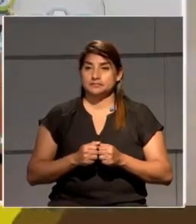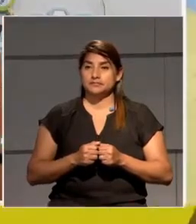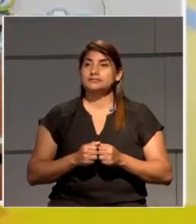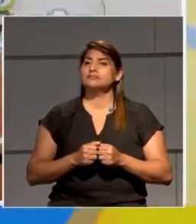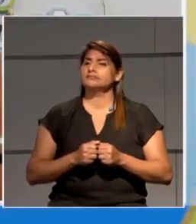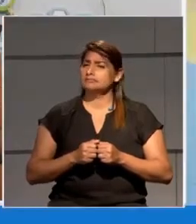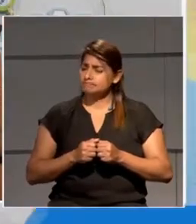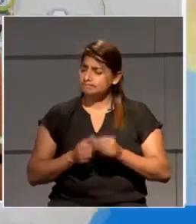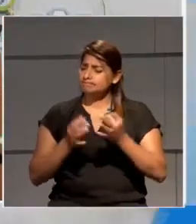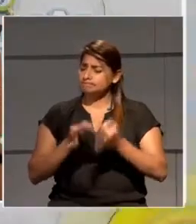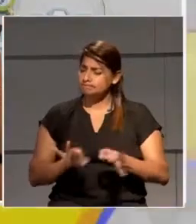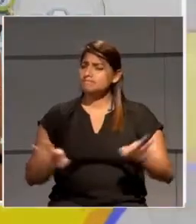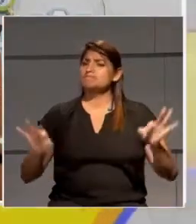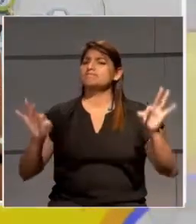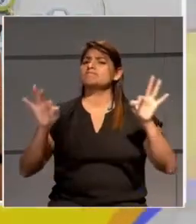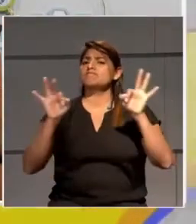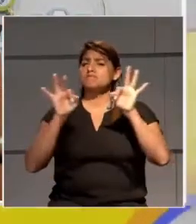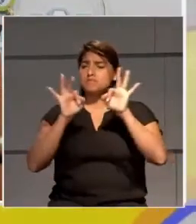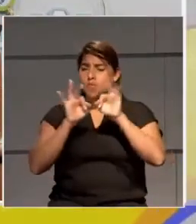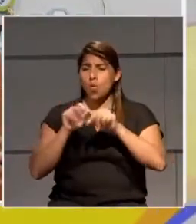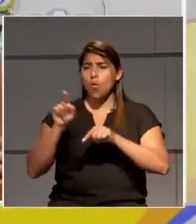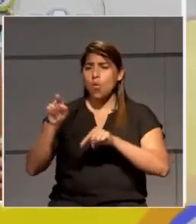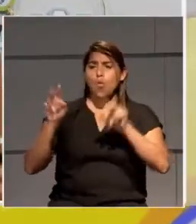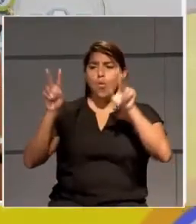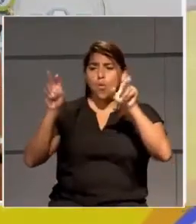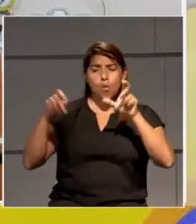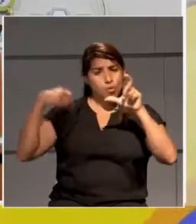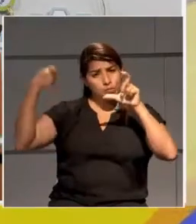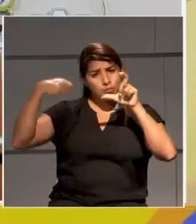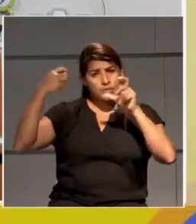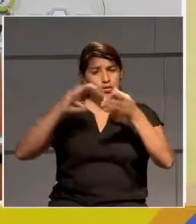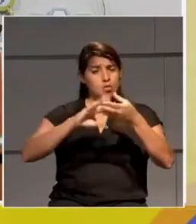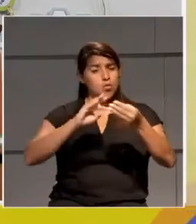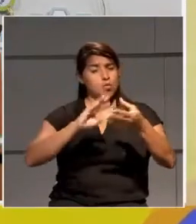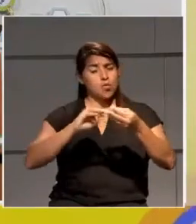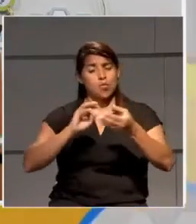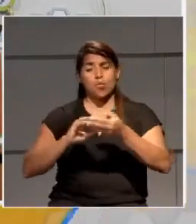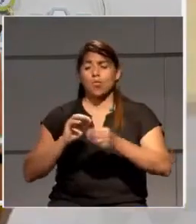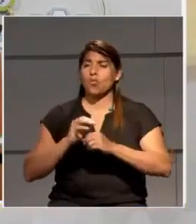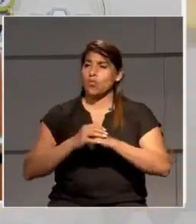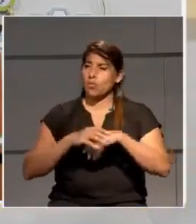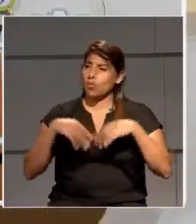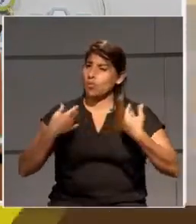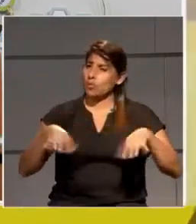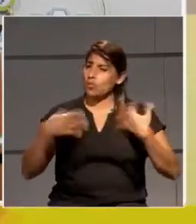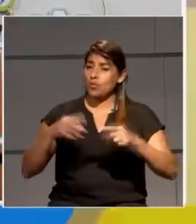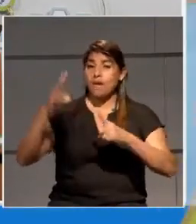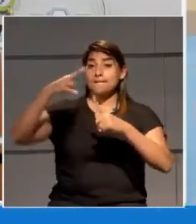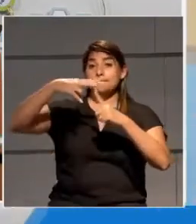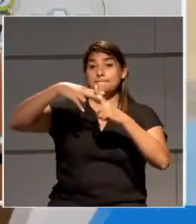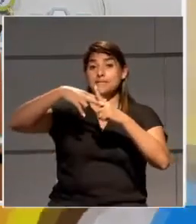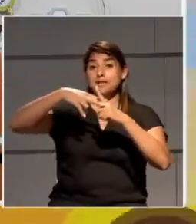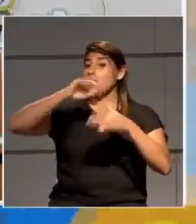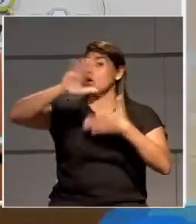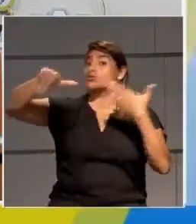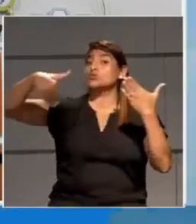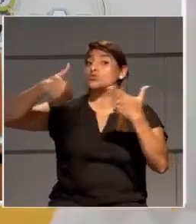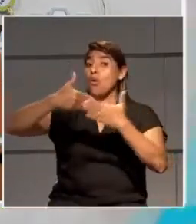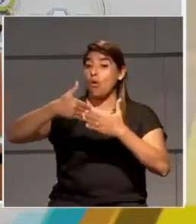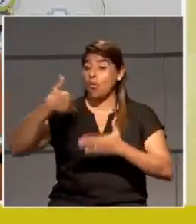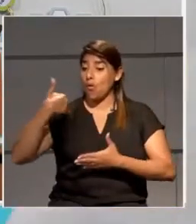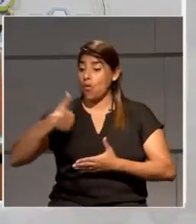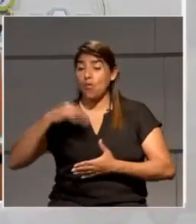Qué importante esto que vimos en este video, ¿verdad? Y es aplicable para todas y